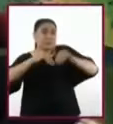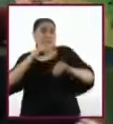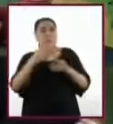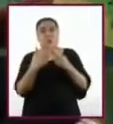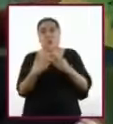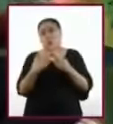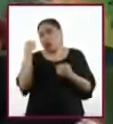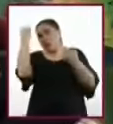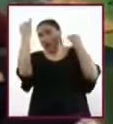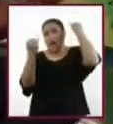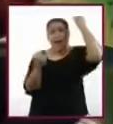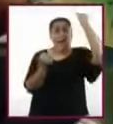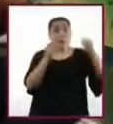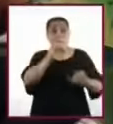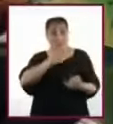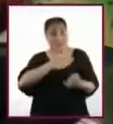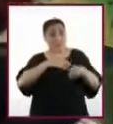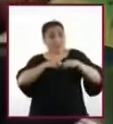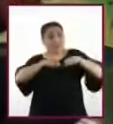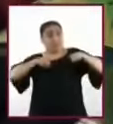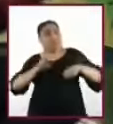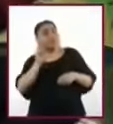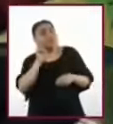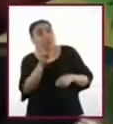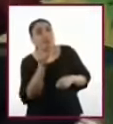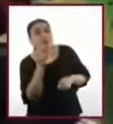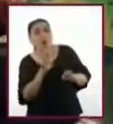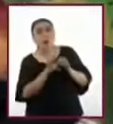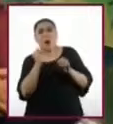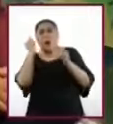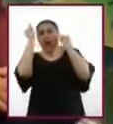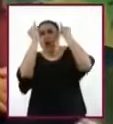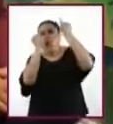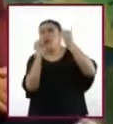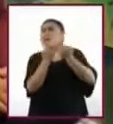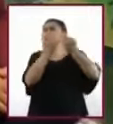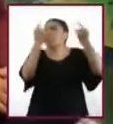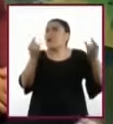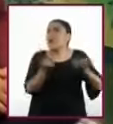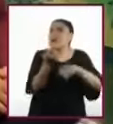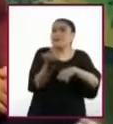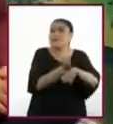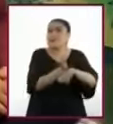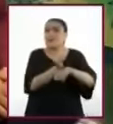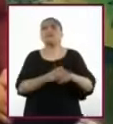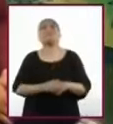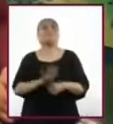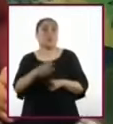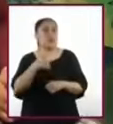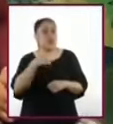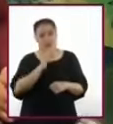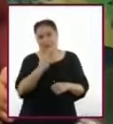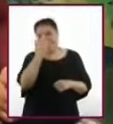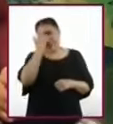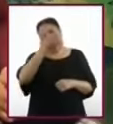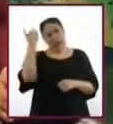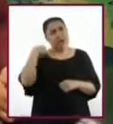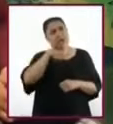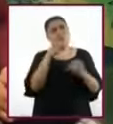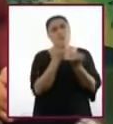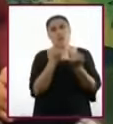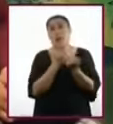imaginación, sino que también a nosotros como público nos hacían imaginar la historia con ellos. Yo recordé que jugamos algo así